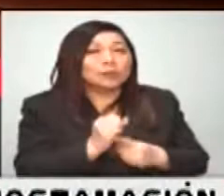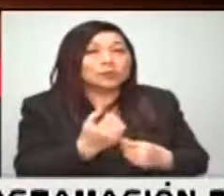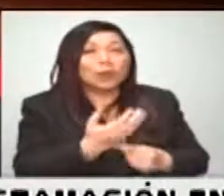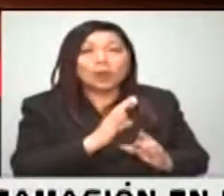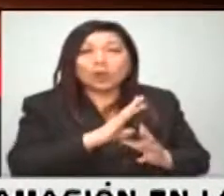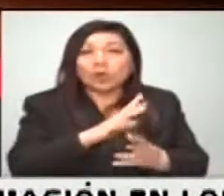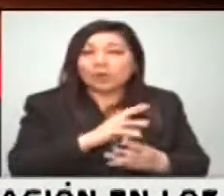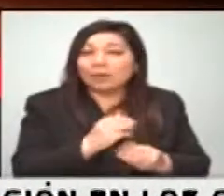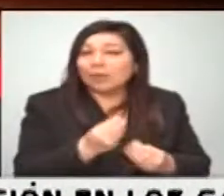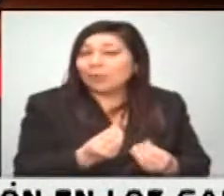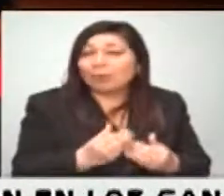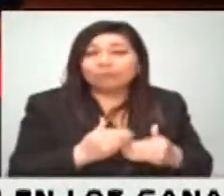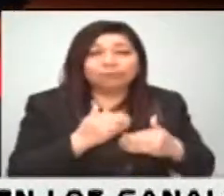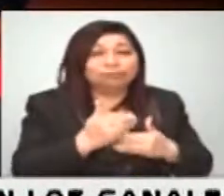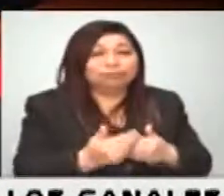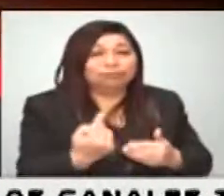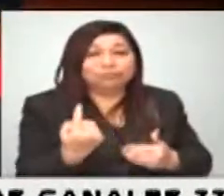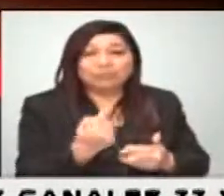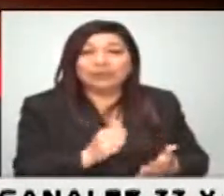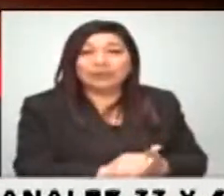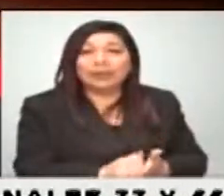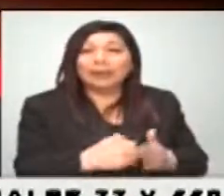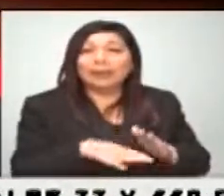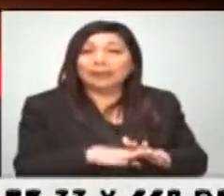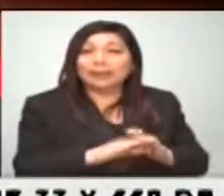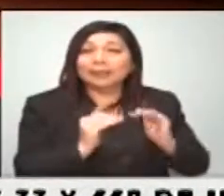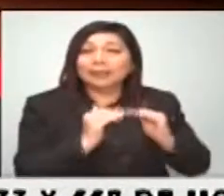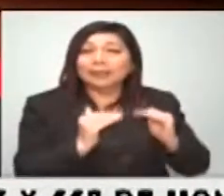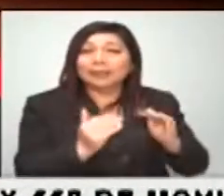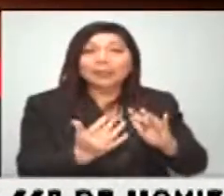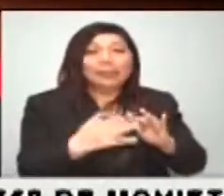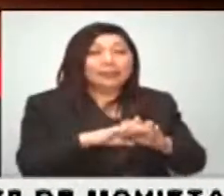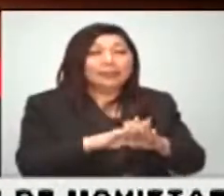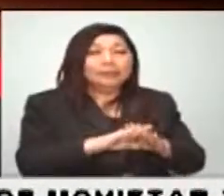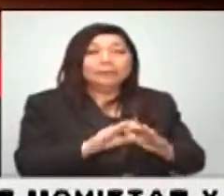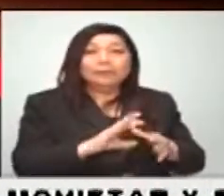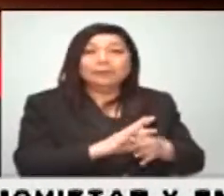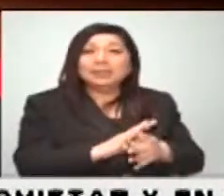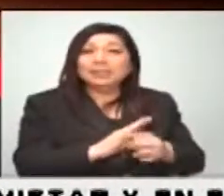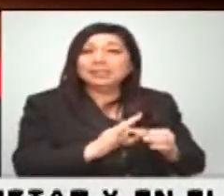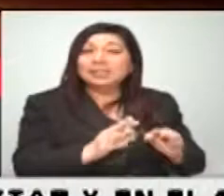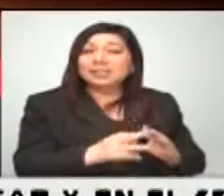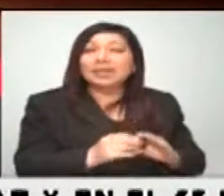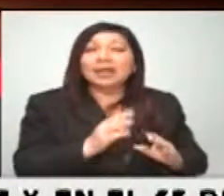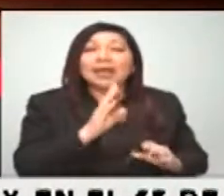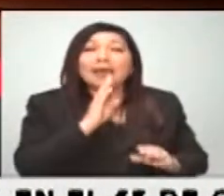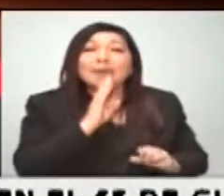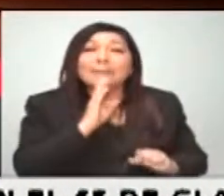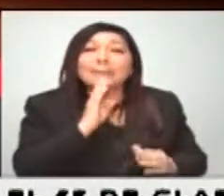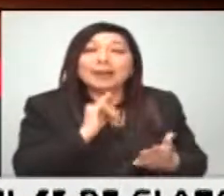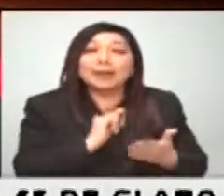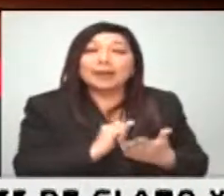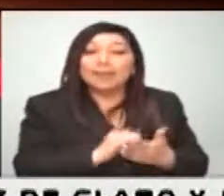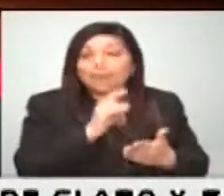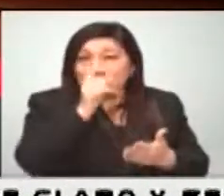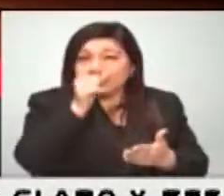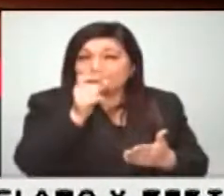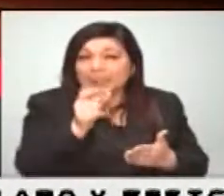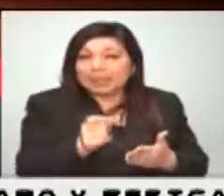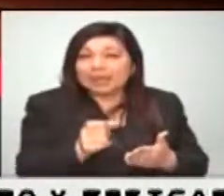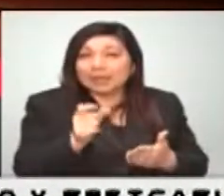global y no aislarse. Entonces, dentro de ese marco y dentro de ese proceso histórico, hablar de los